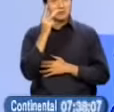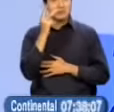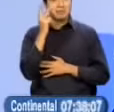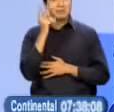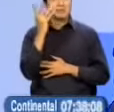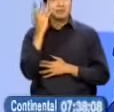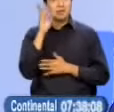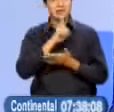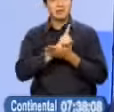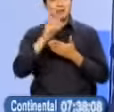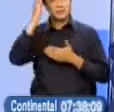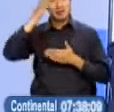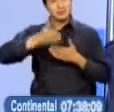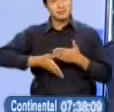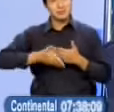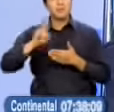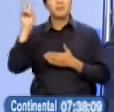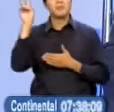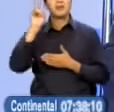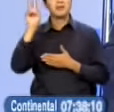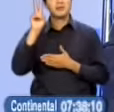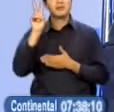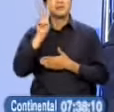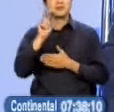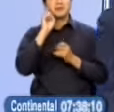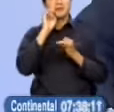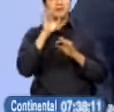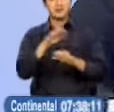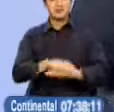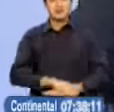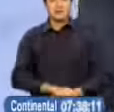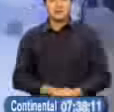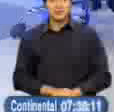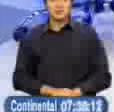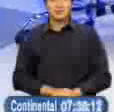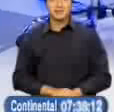la semana en viernes 2 de septiembre